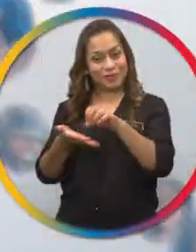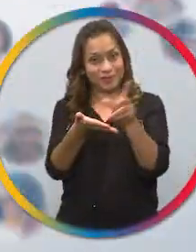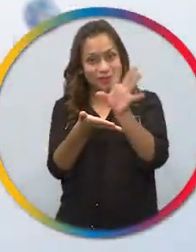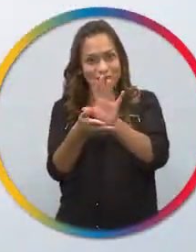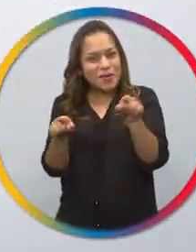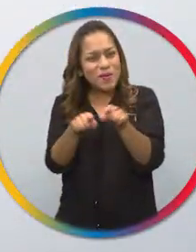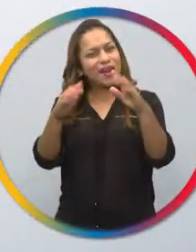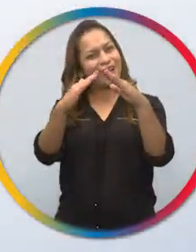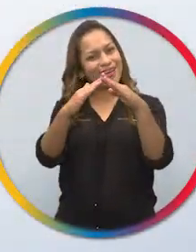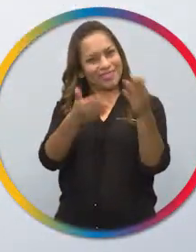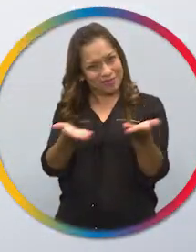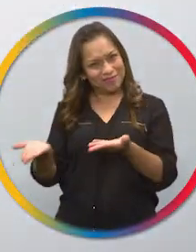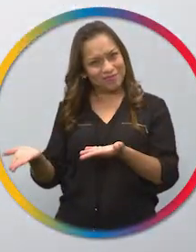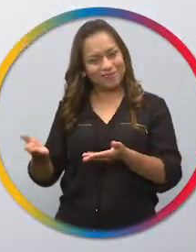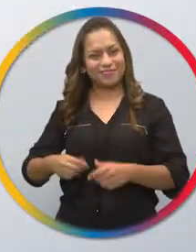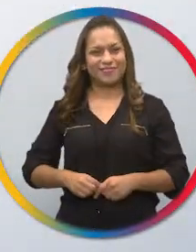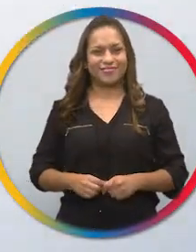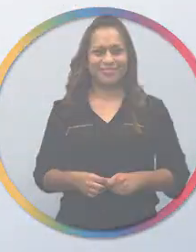Bienvenidos a la Casa de Todos.